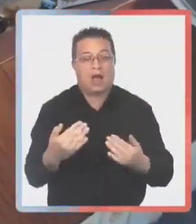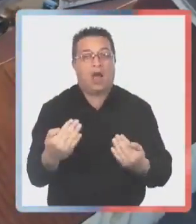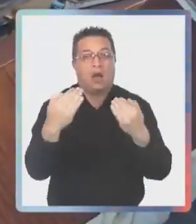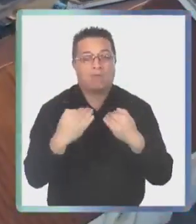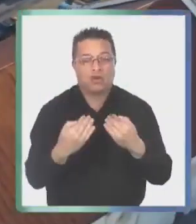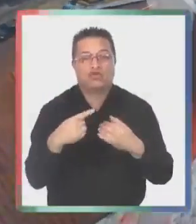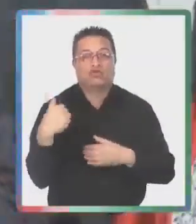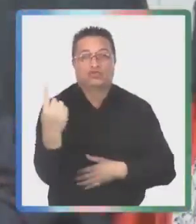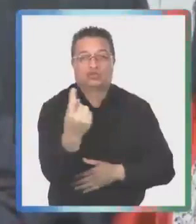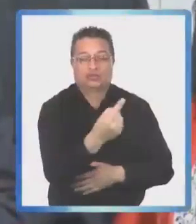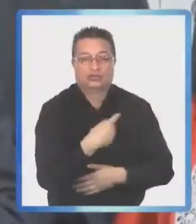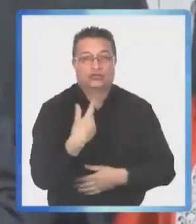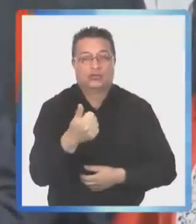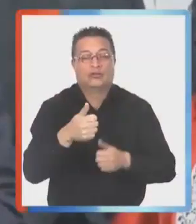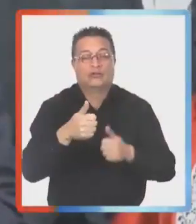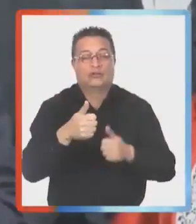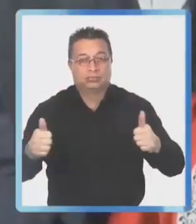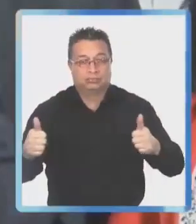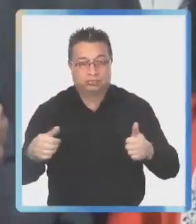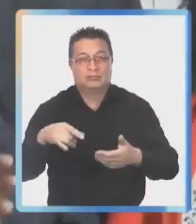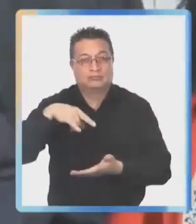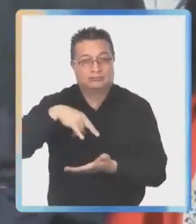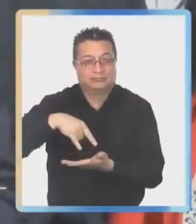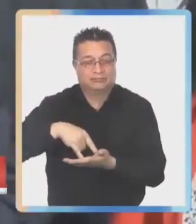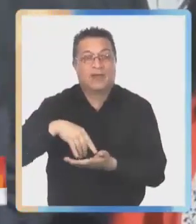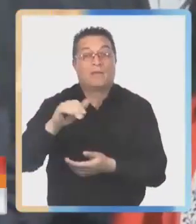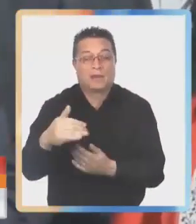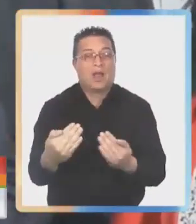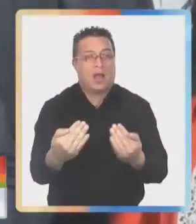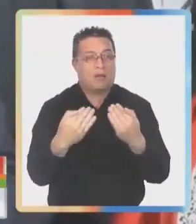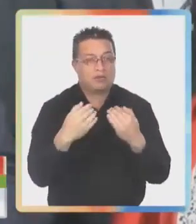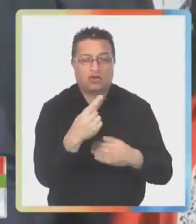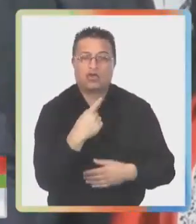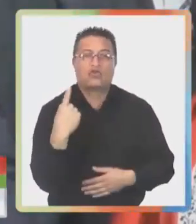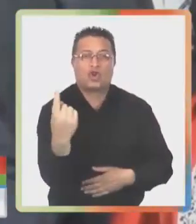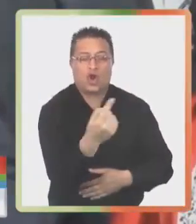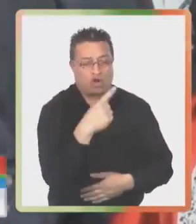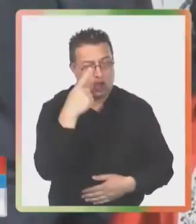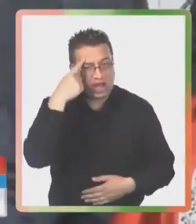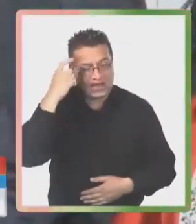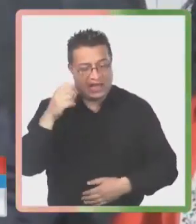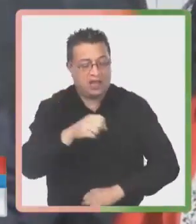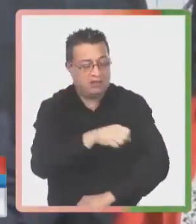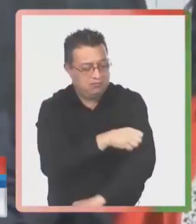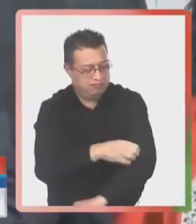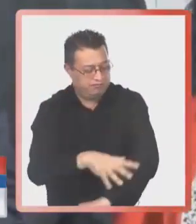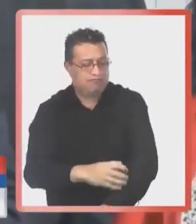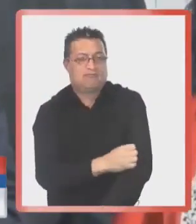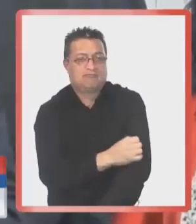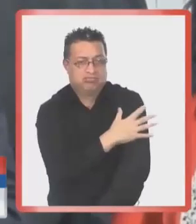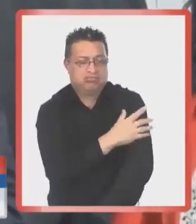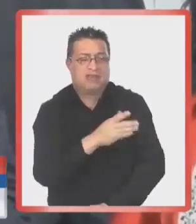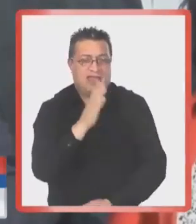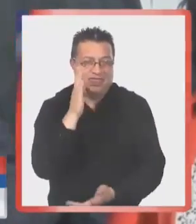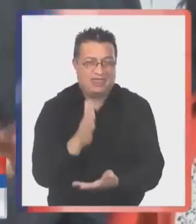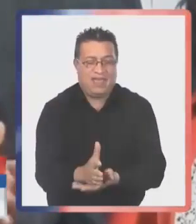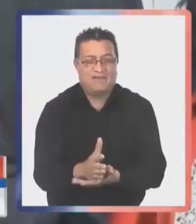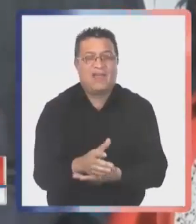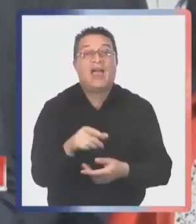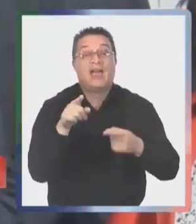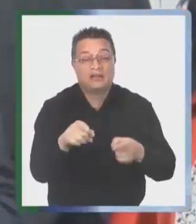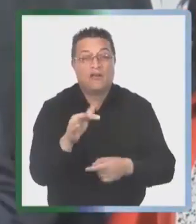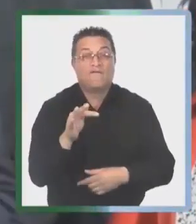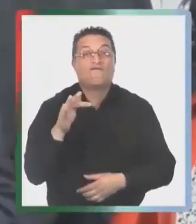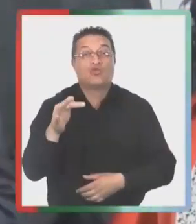con el apoyo de nuestros parlamentarios, esperamos contar con el apoyo de todos aquellos que creen en la descentralización y que